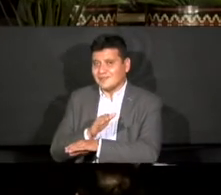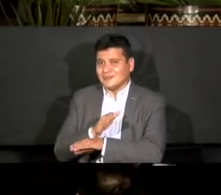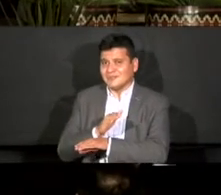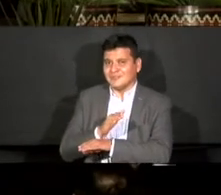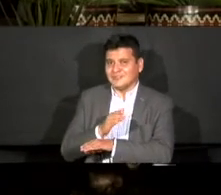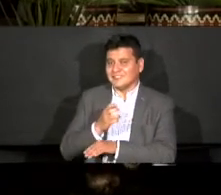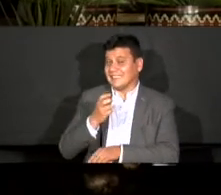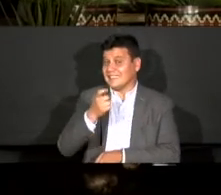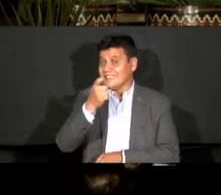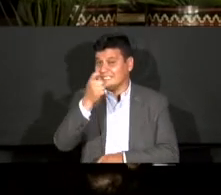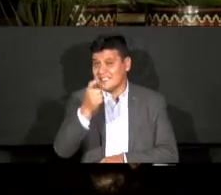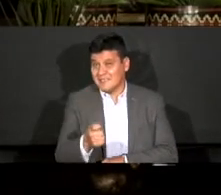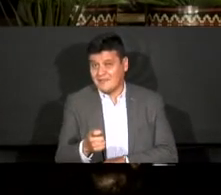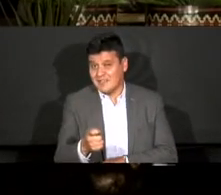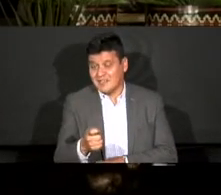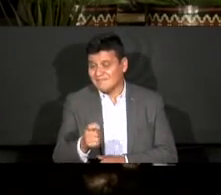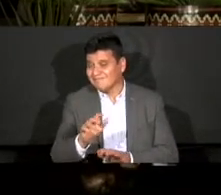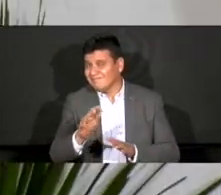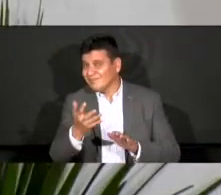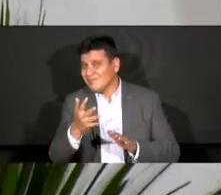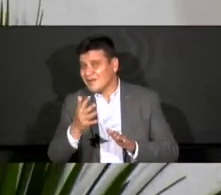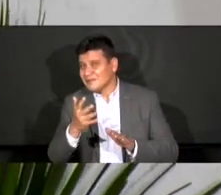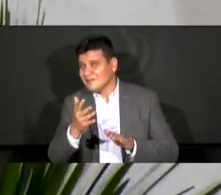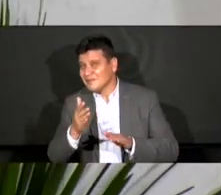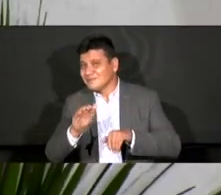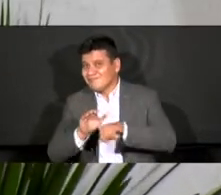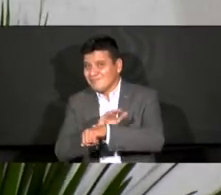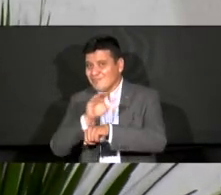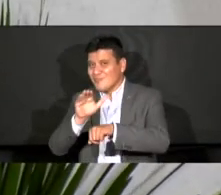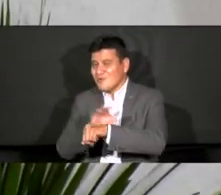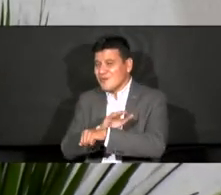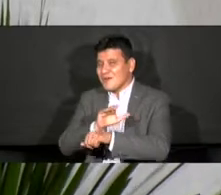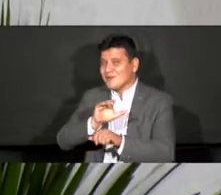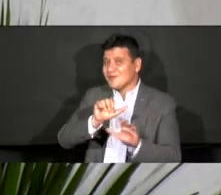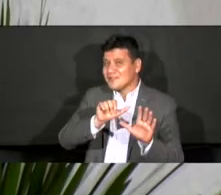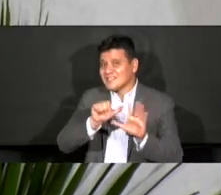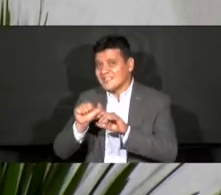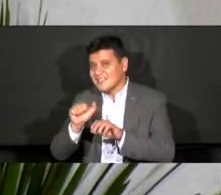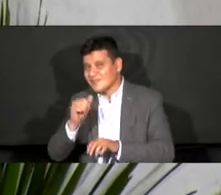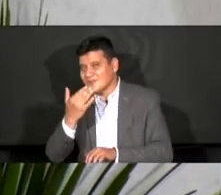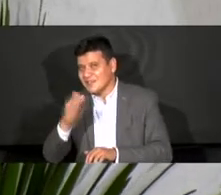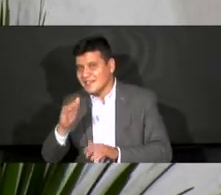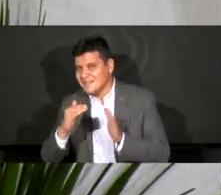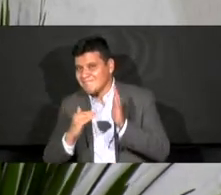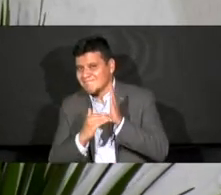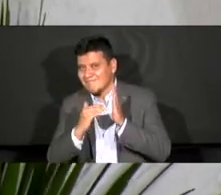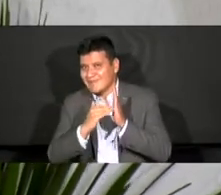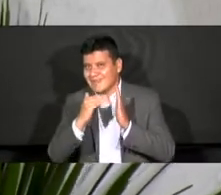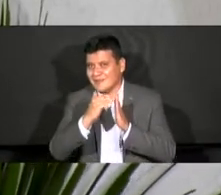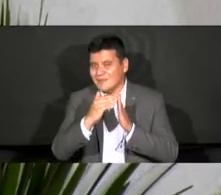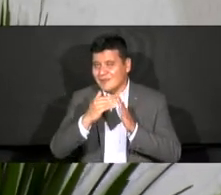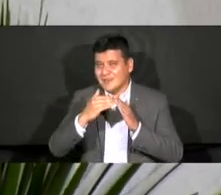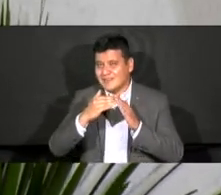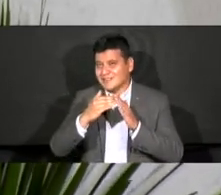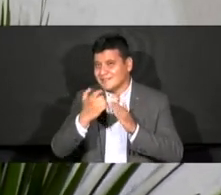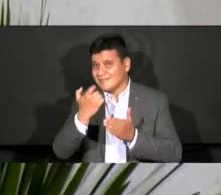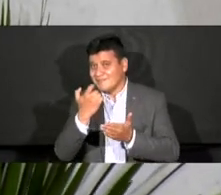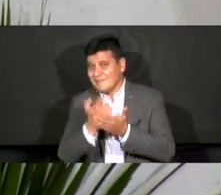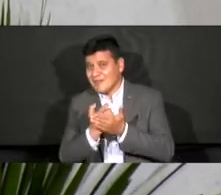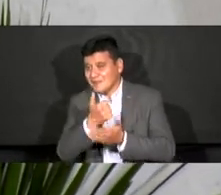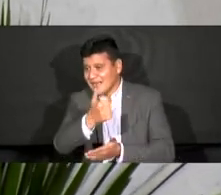610 millones de pesos al año. Además, constantemente pidieron por adelantado